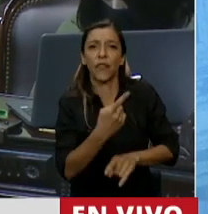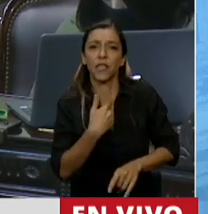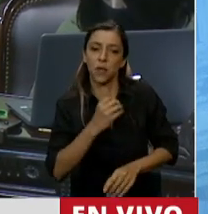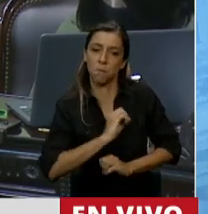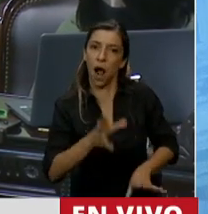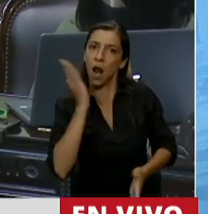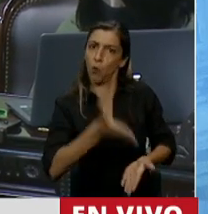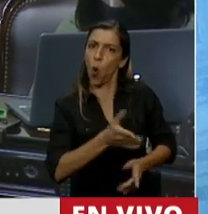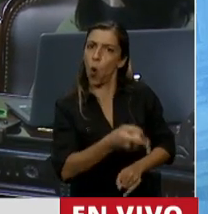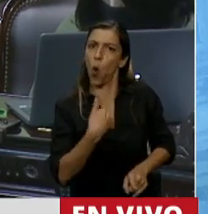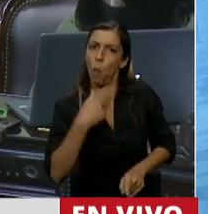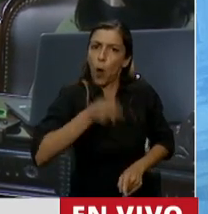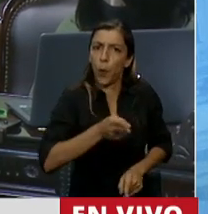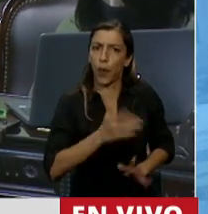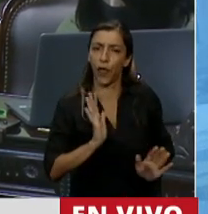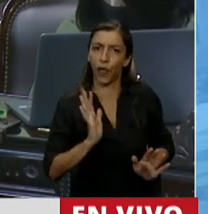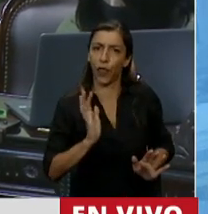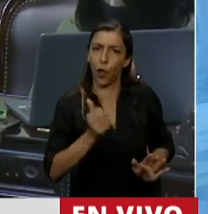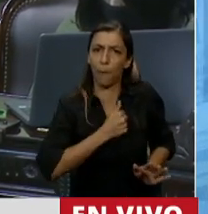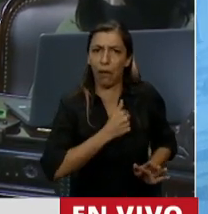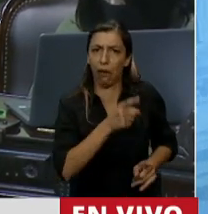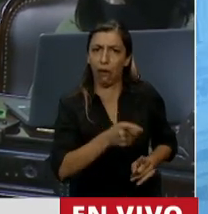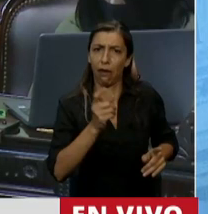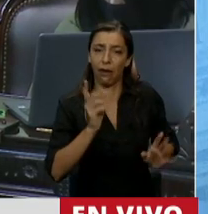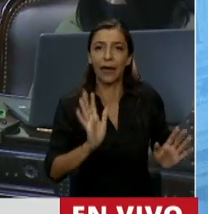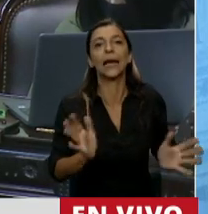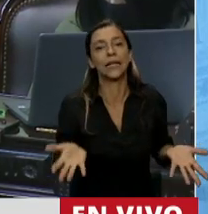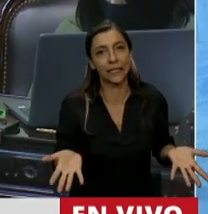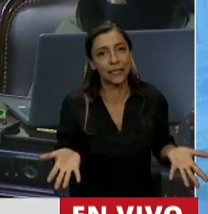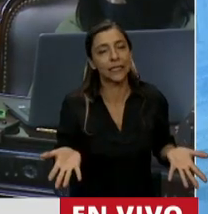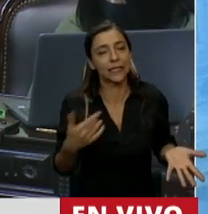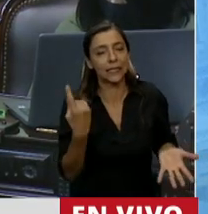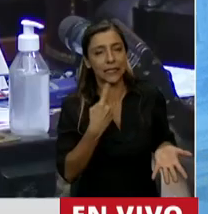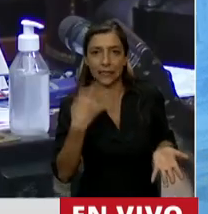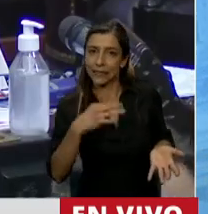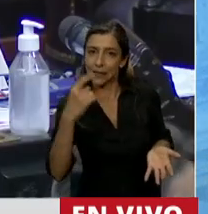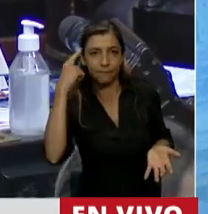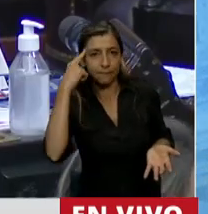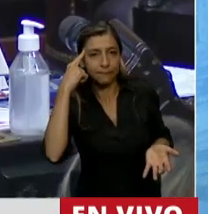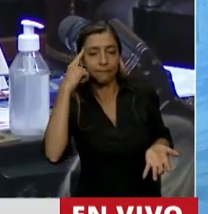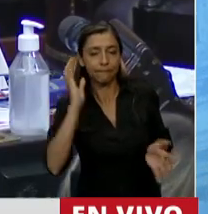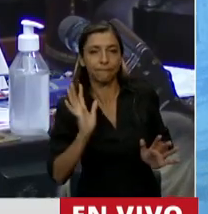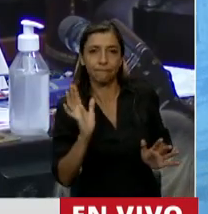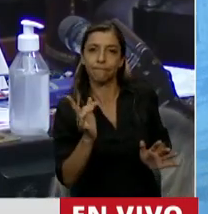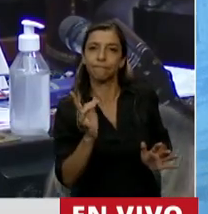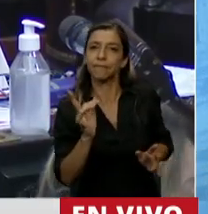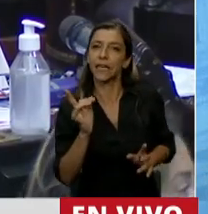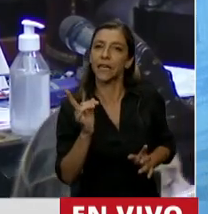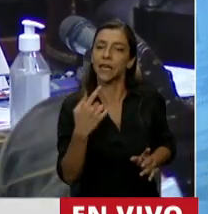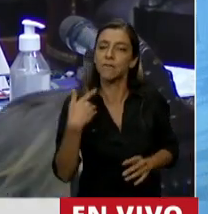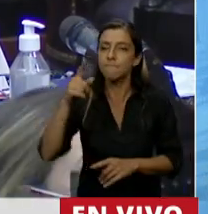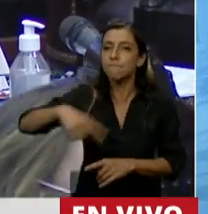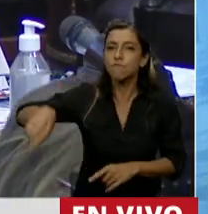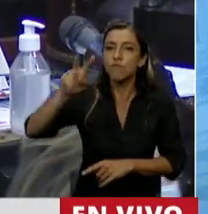sentido, creo yo que tenemos que empezar a ver que evidentemente nuestras semejantes,